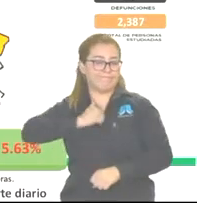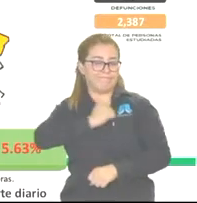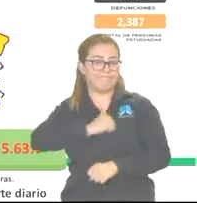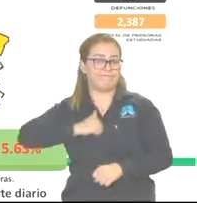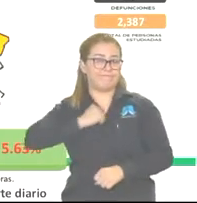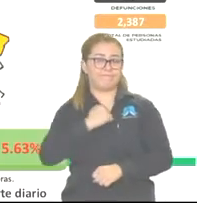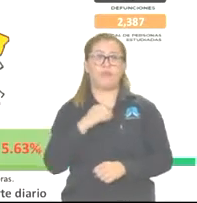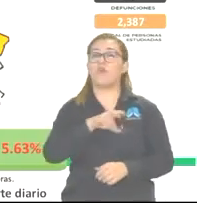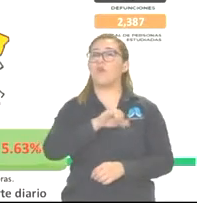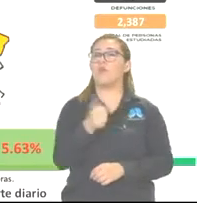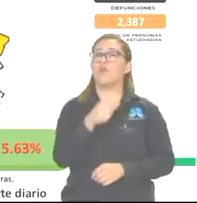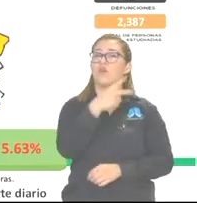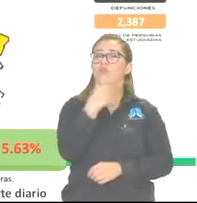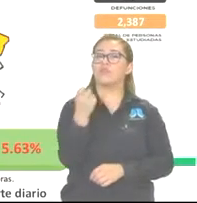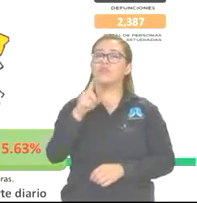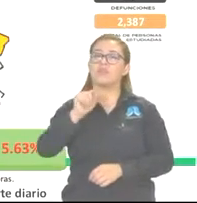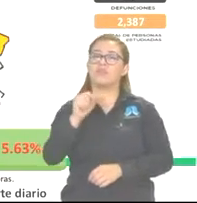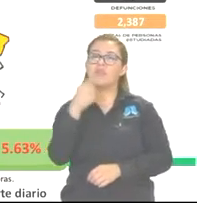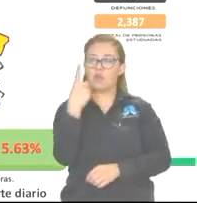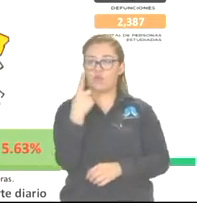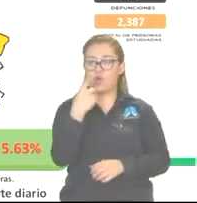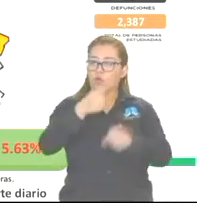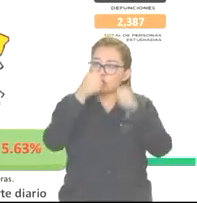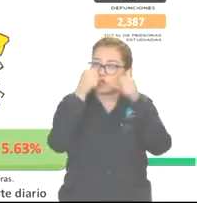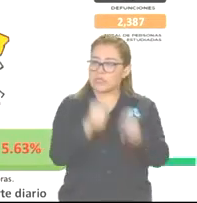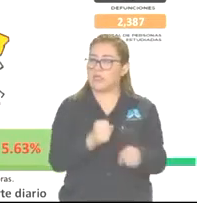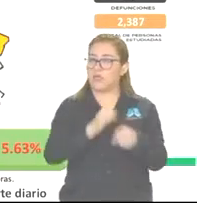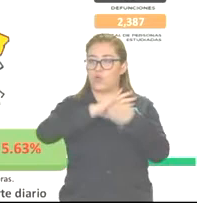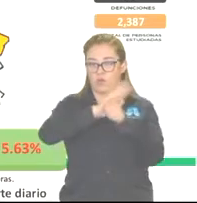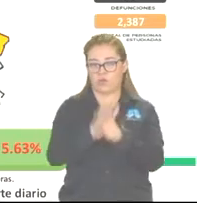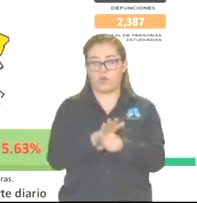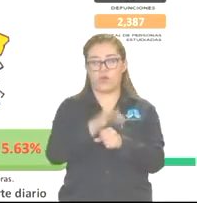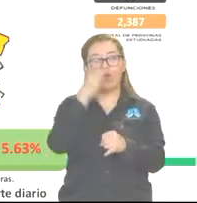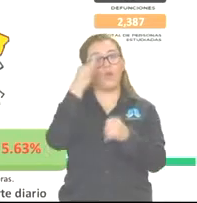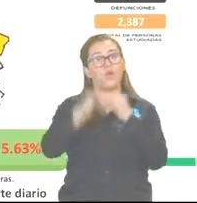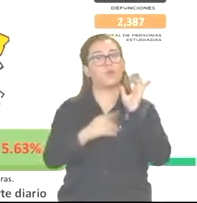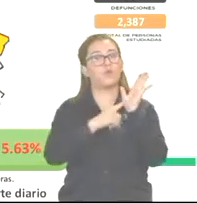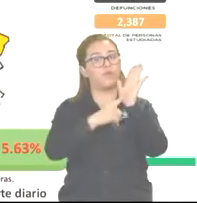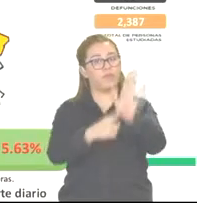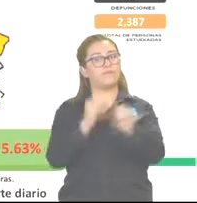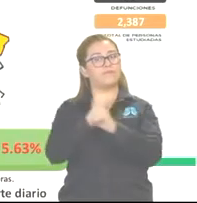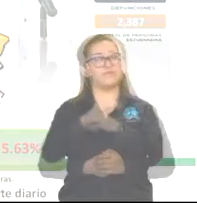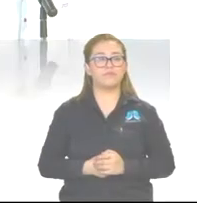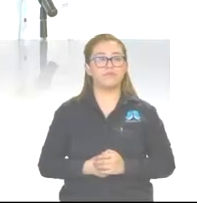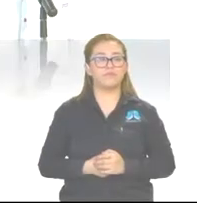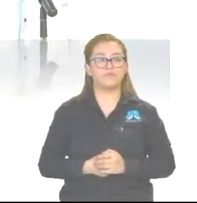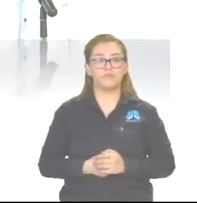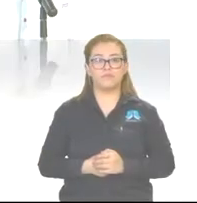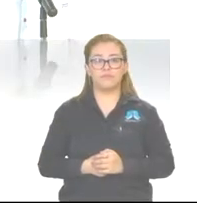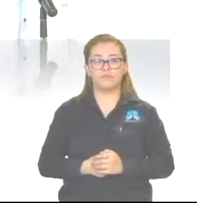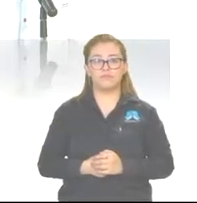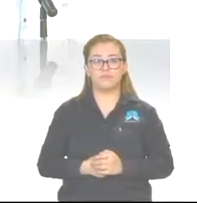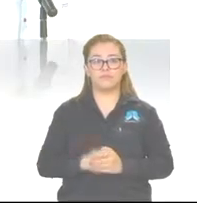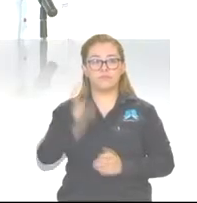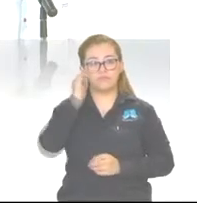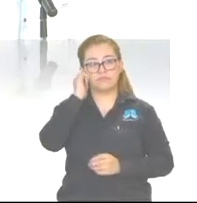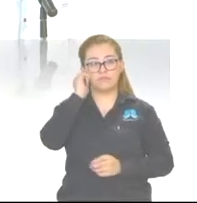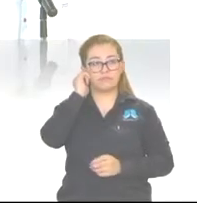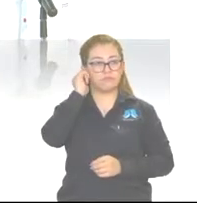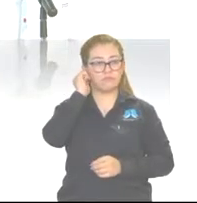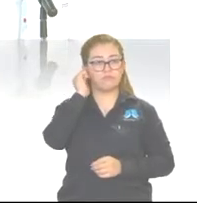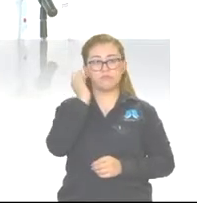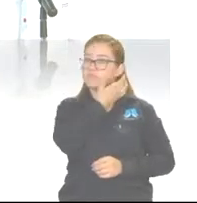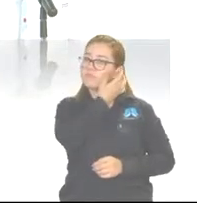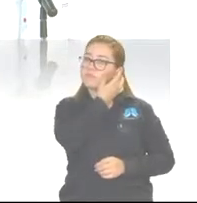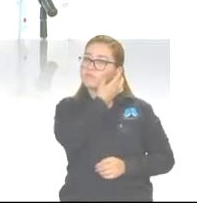son 271 casos confirmados ya con este último reporte. En los incrementos